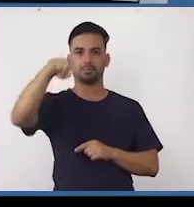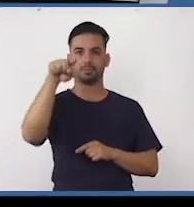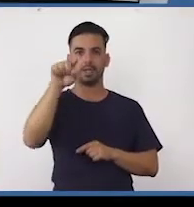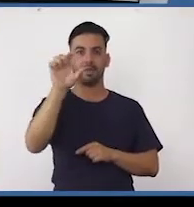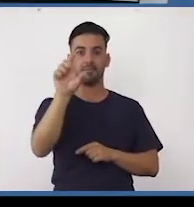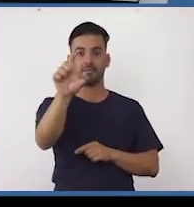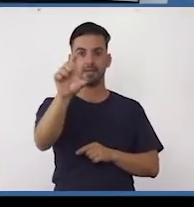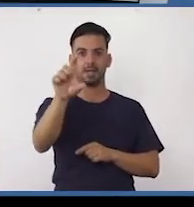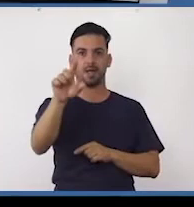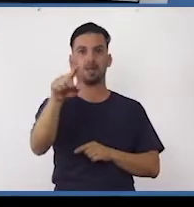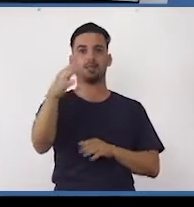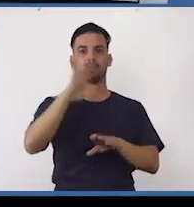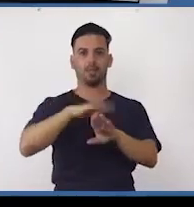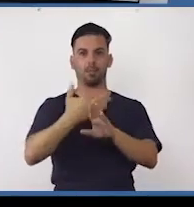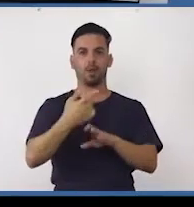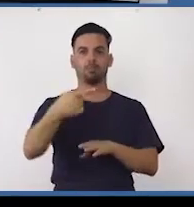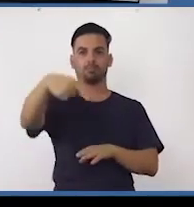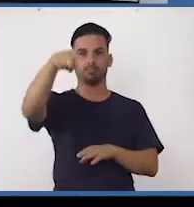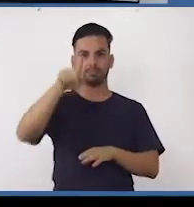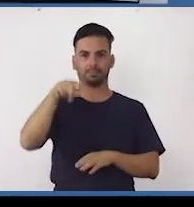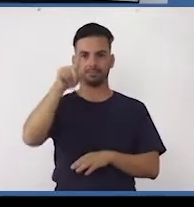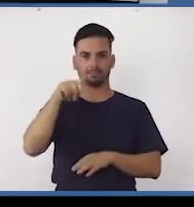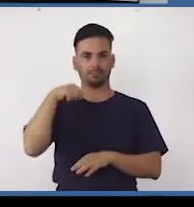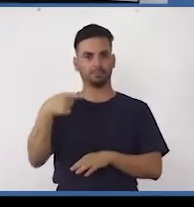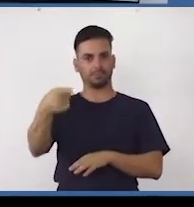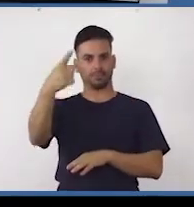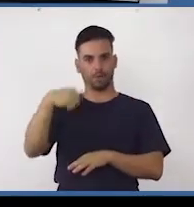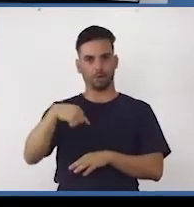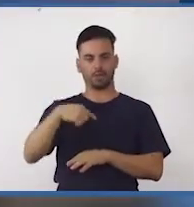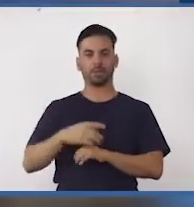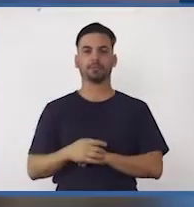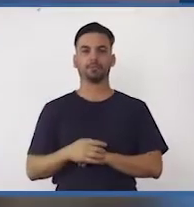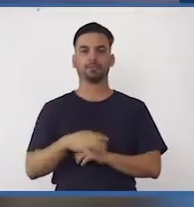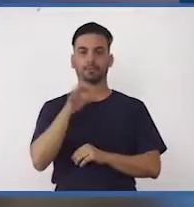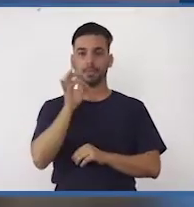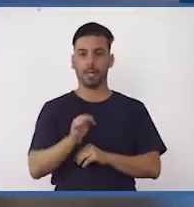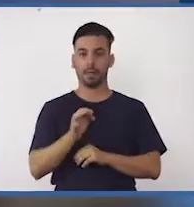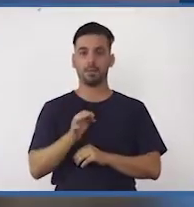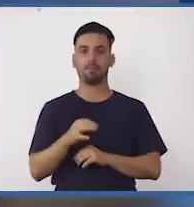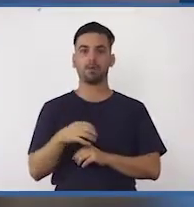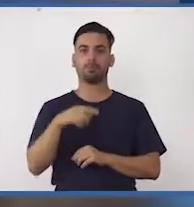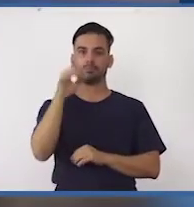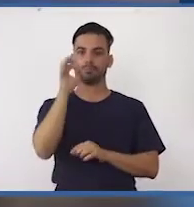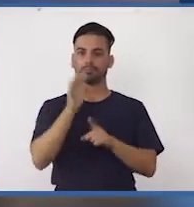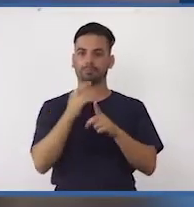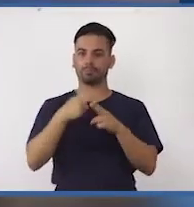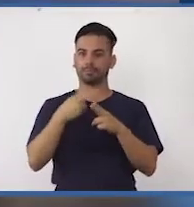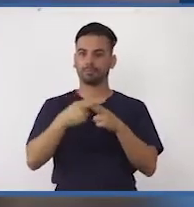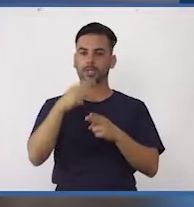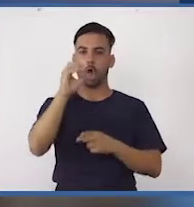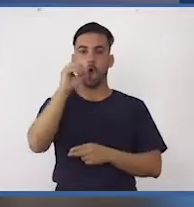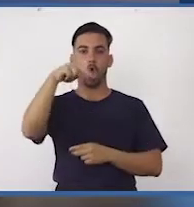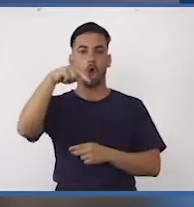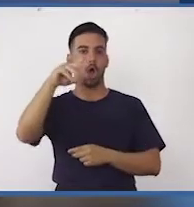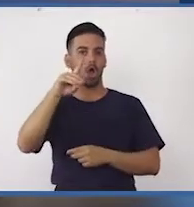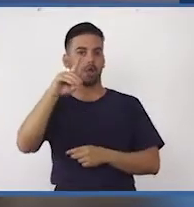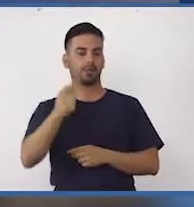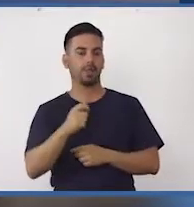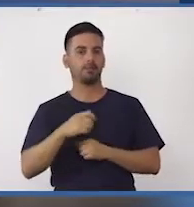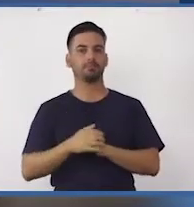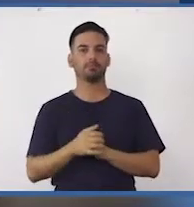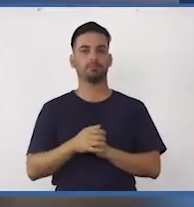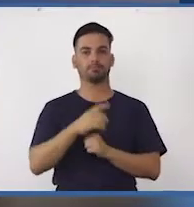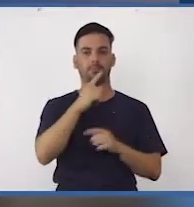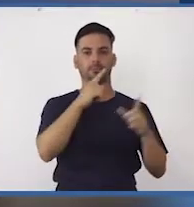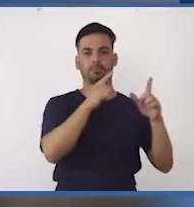su punto de vivir. Por lo tanto, a eso es a lo que nosotros le vamos a llamar onda. Propagación de las oscilaciones de un lugar a